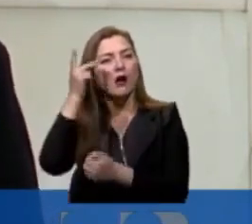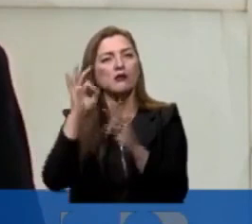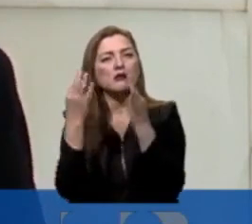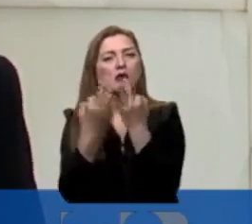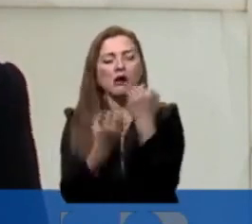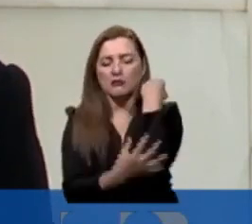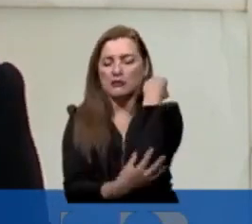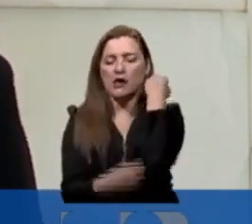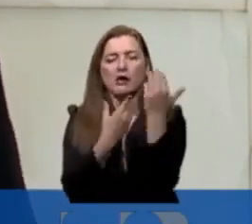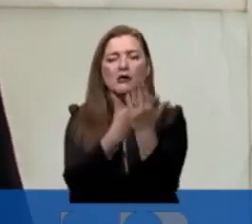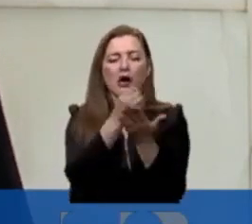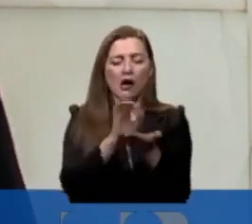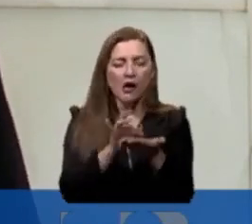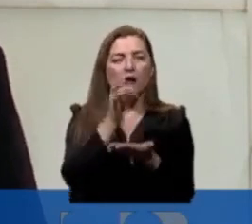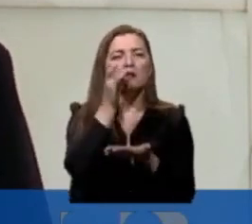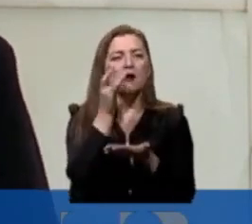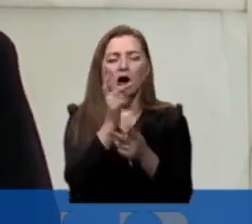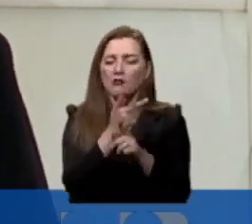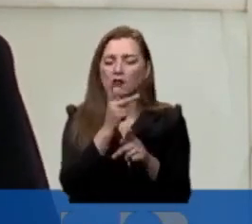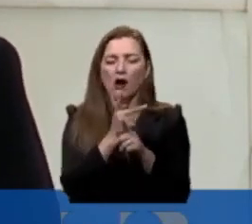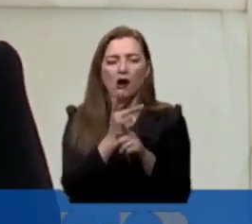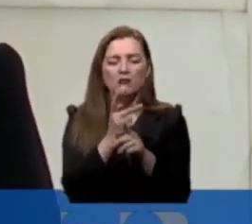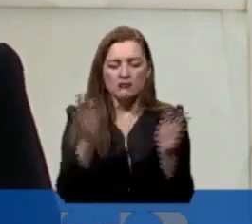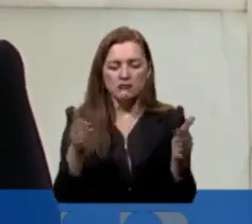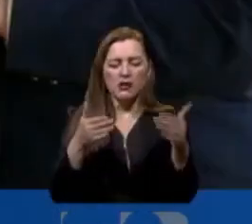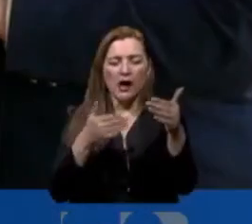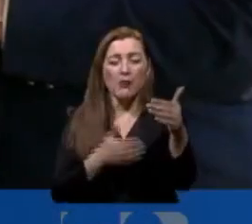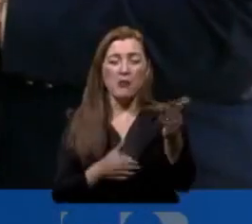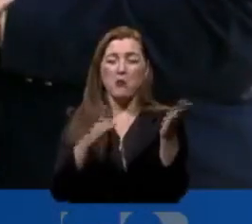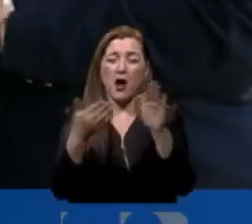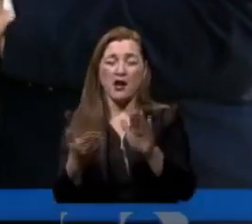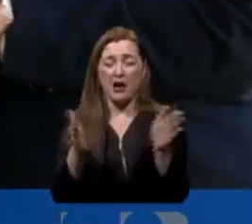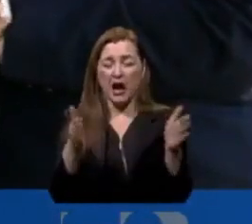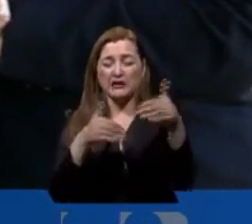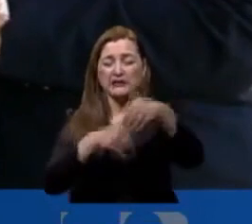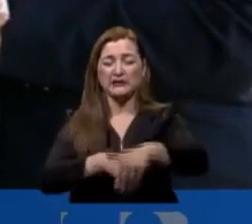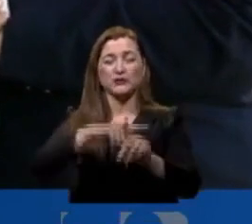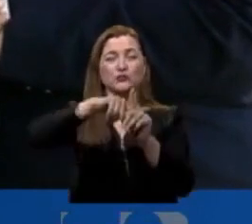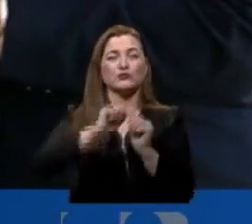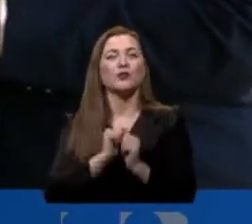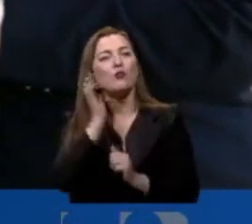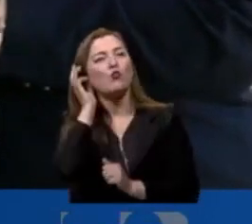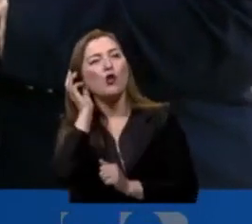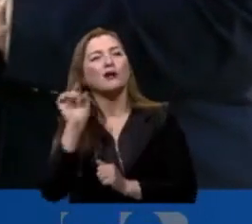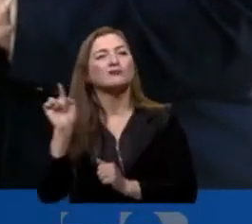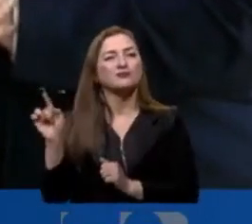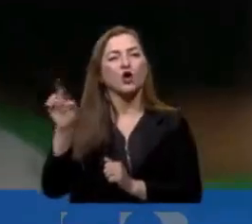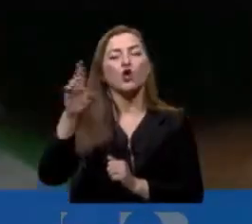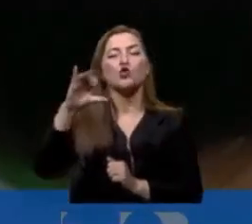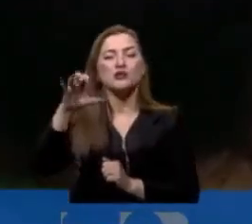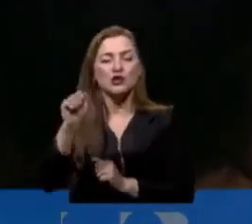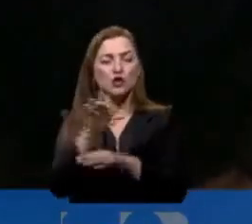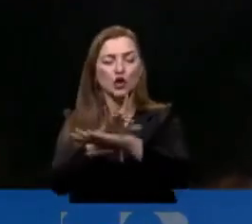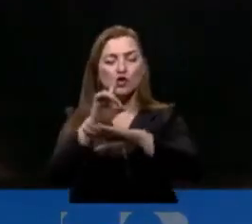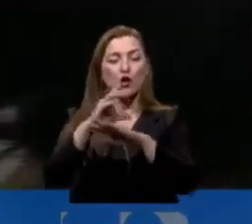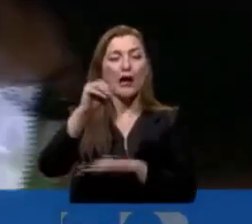con compra de medicinas insumos médicos cajas mortorias por su parte Rocío Zapata directora de la fundación Camila Salomé